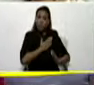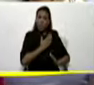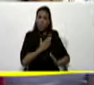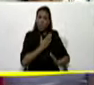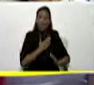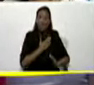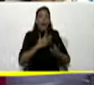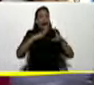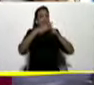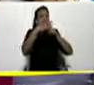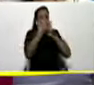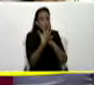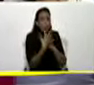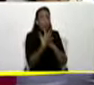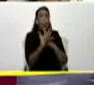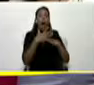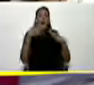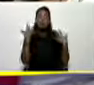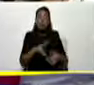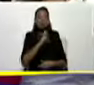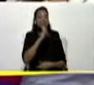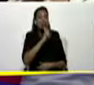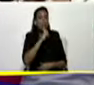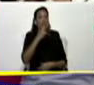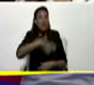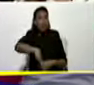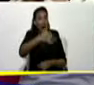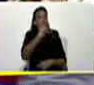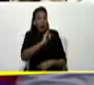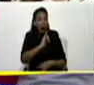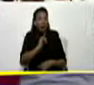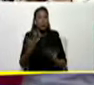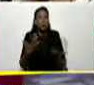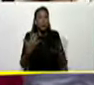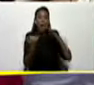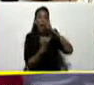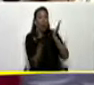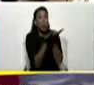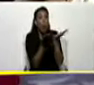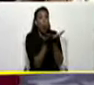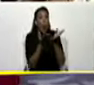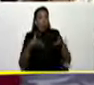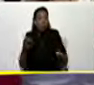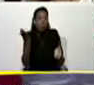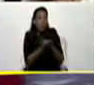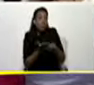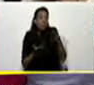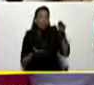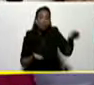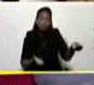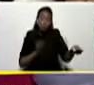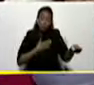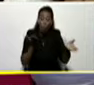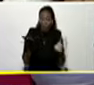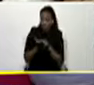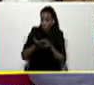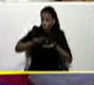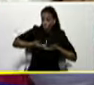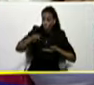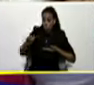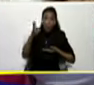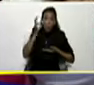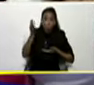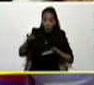las situaciones bastante difíciles que tenemos, incluyendo nuestras instituciones, aquí tiene, presidente. Bueno, aquí me llevo la carpeta que me dio